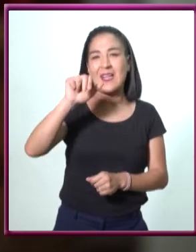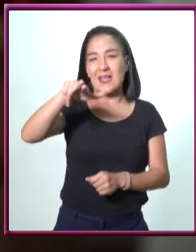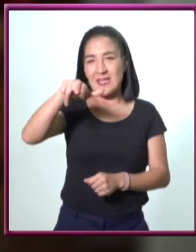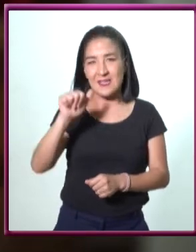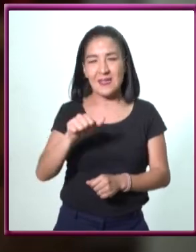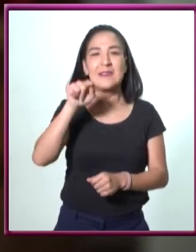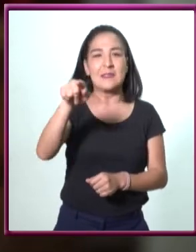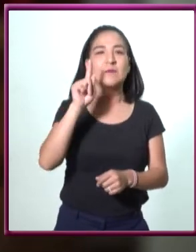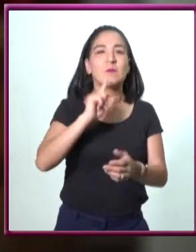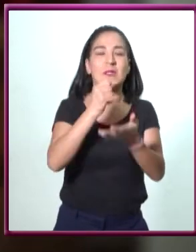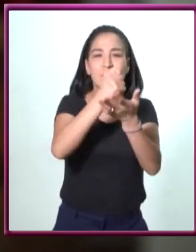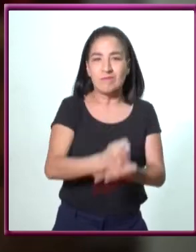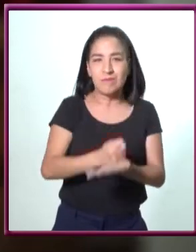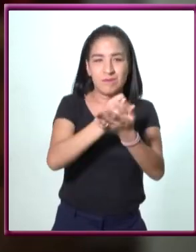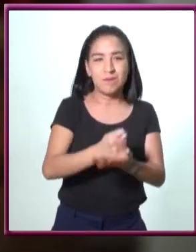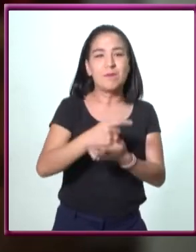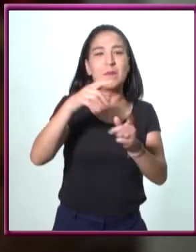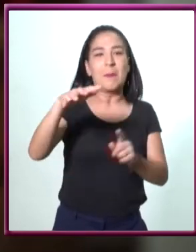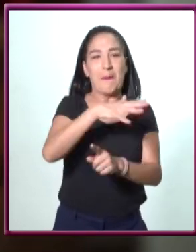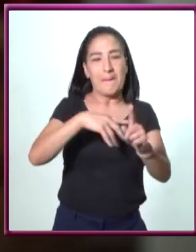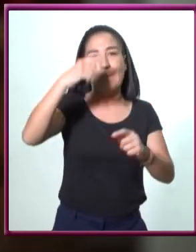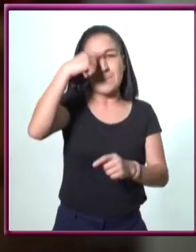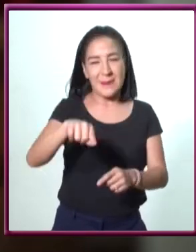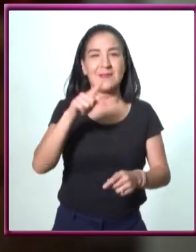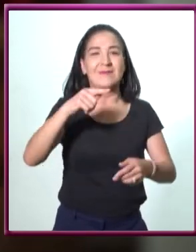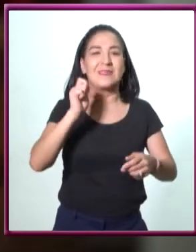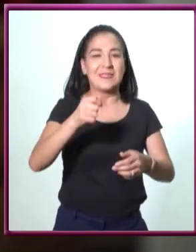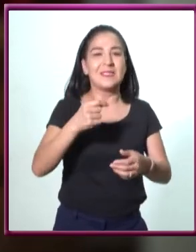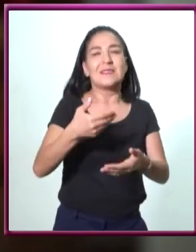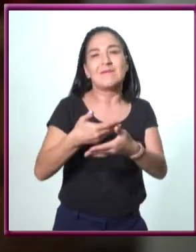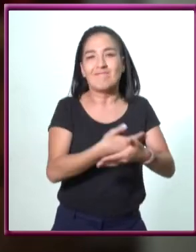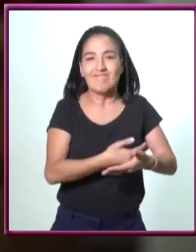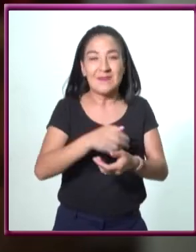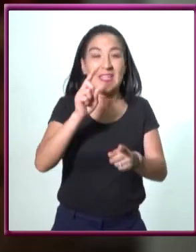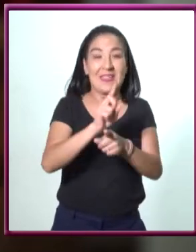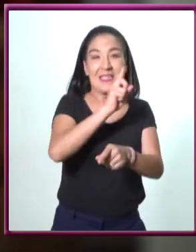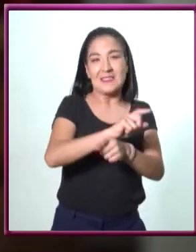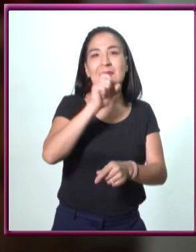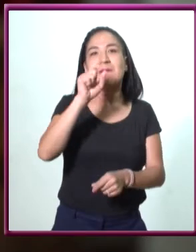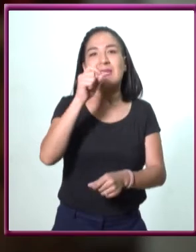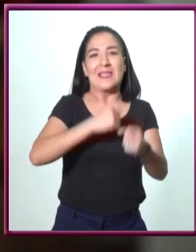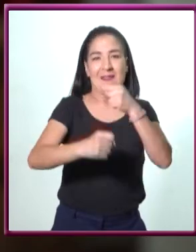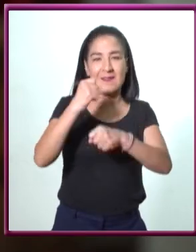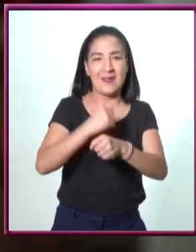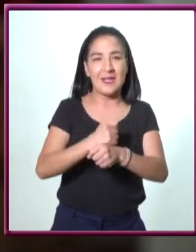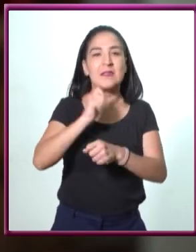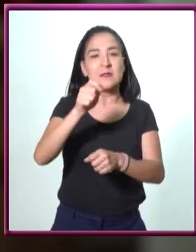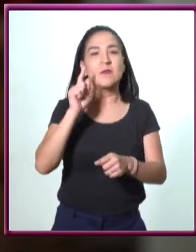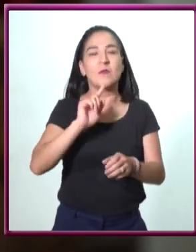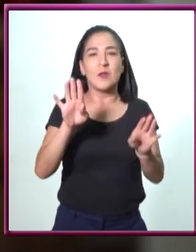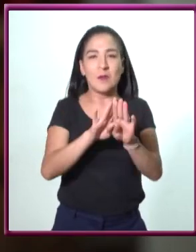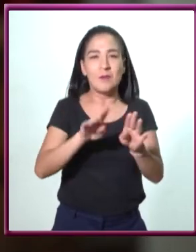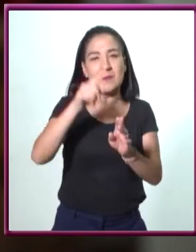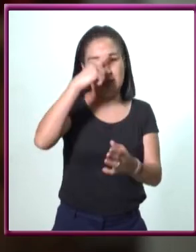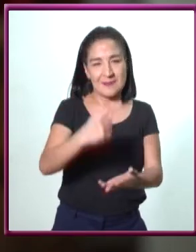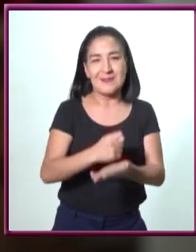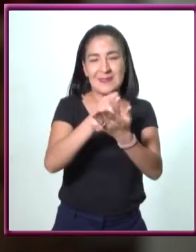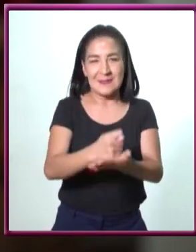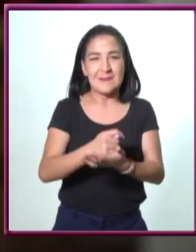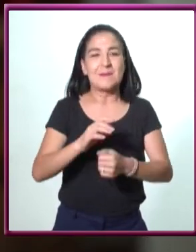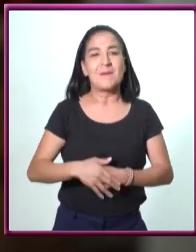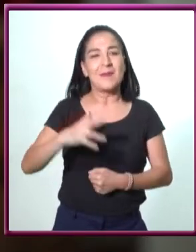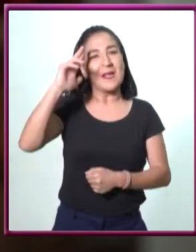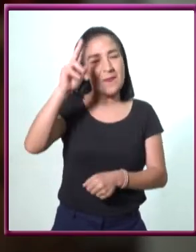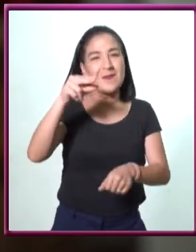Domínguez, psicoterapeuta humanista Gestalt desde hace 20 años y docente del Instituto Humanista de Psicoterapia